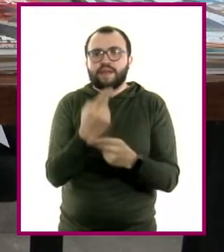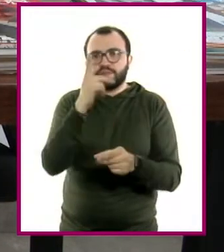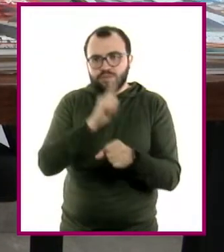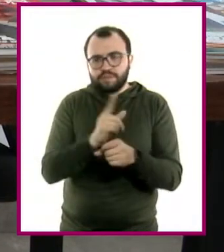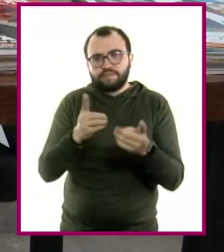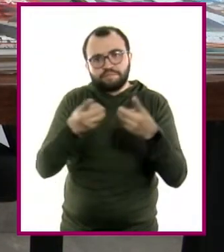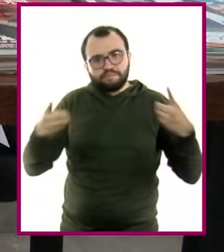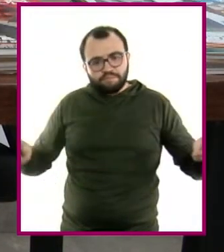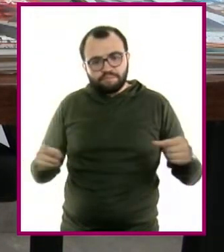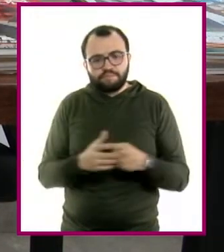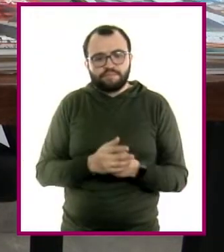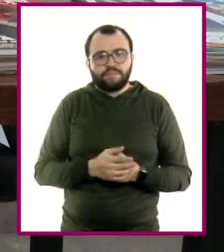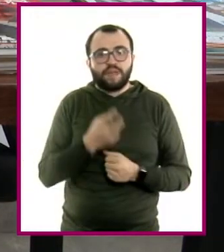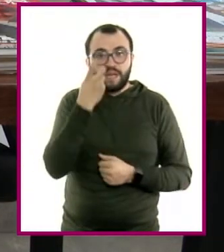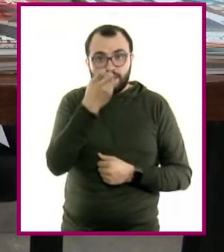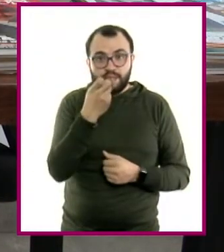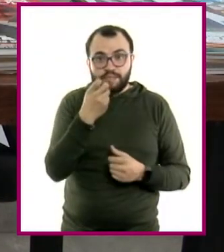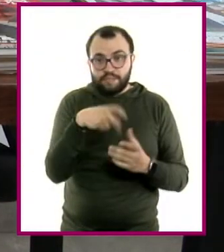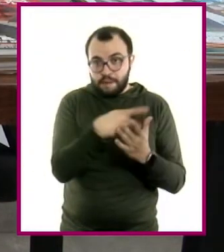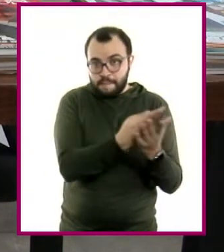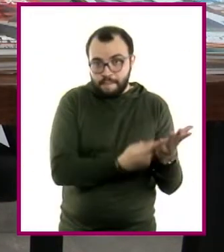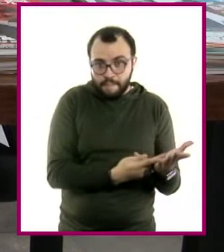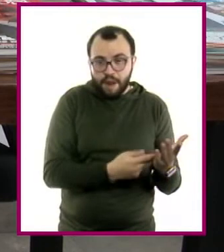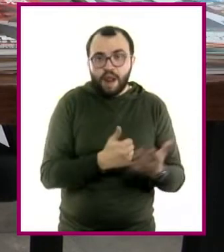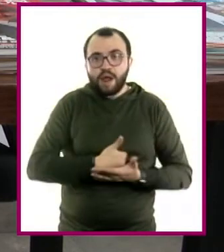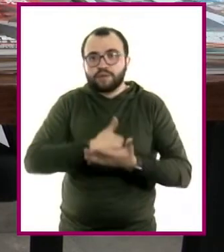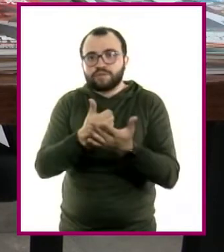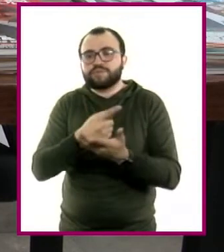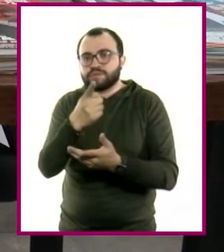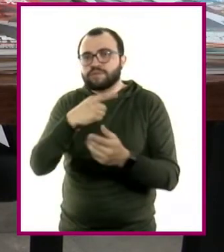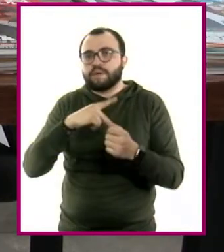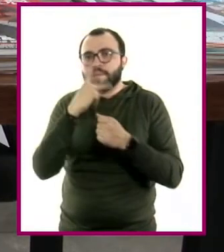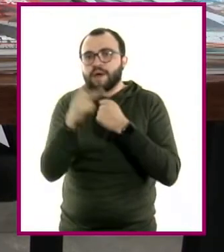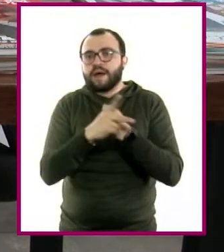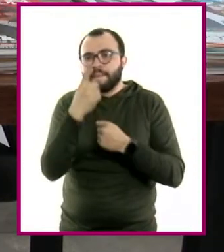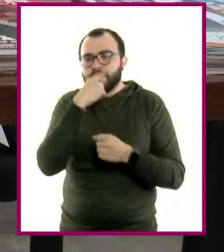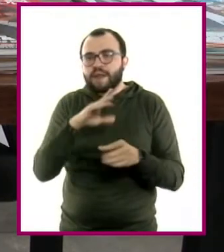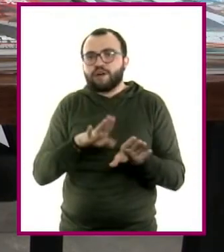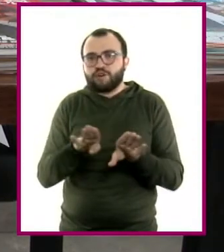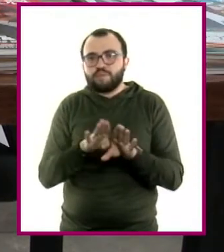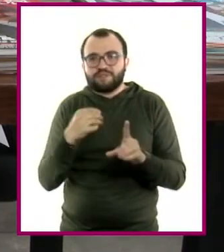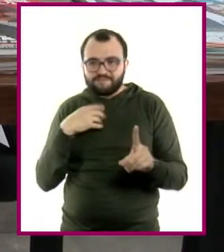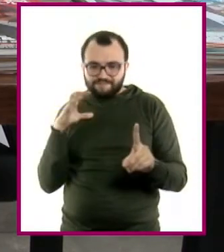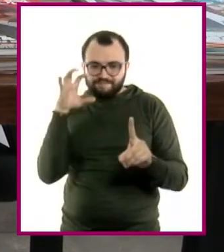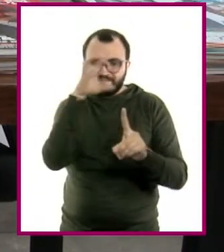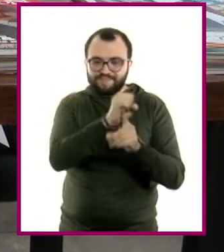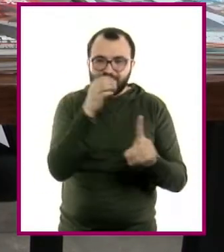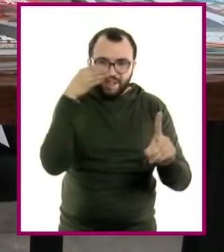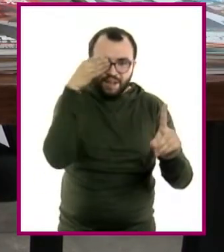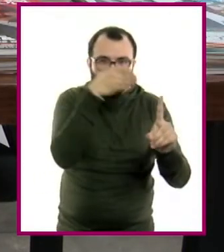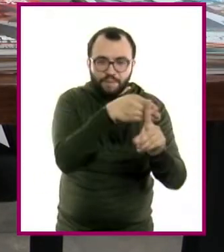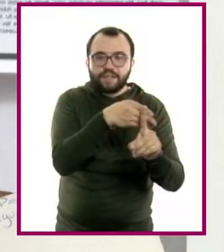Desarrollo. Estos planes ayudarán a los países a alcanzar el objetivo mundial del Acuerdo de París.